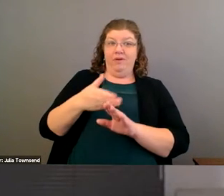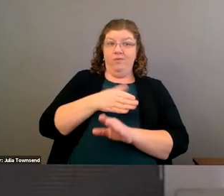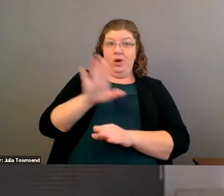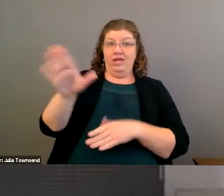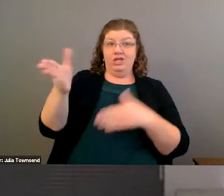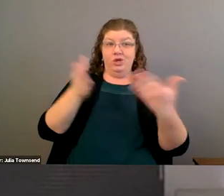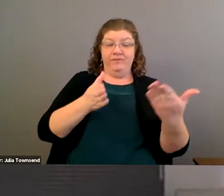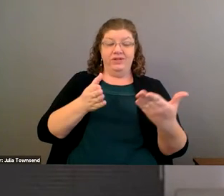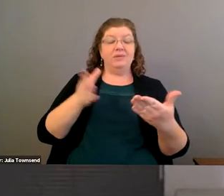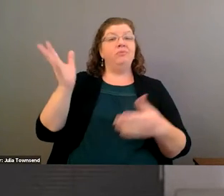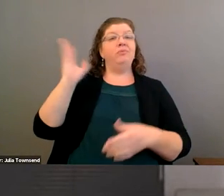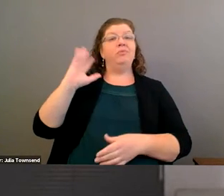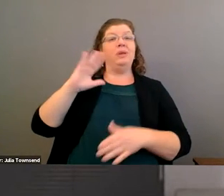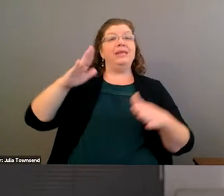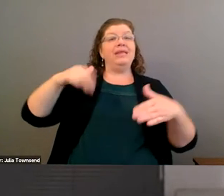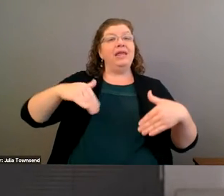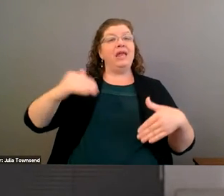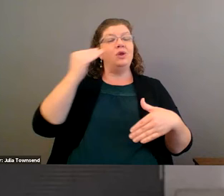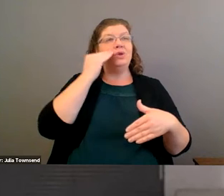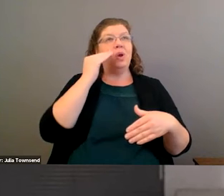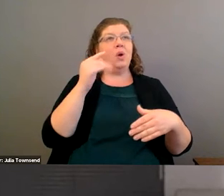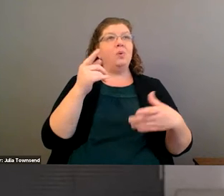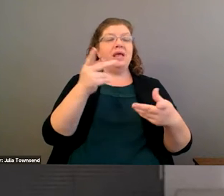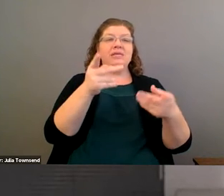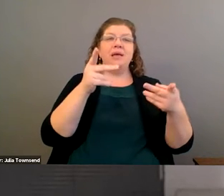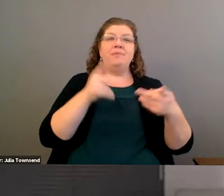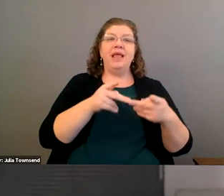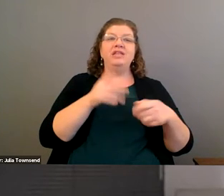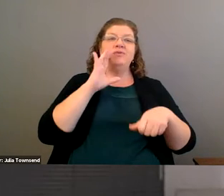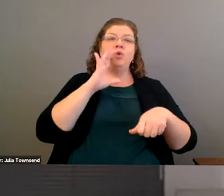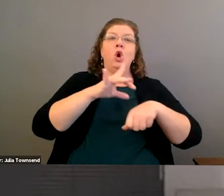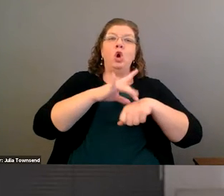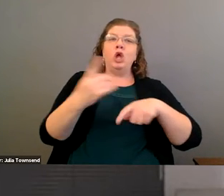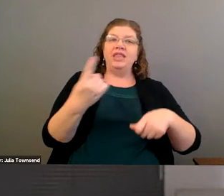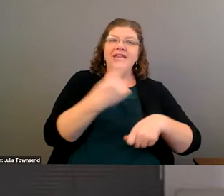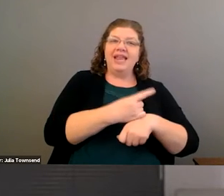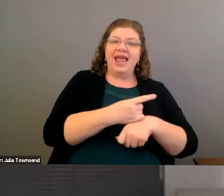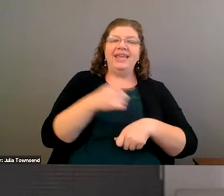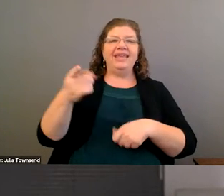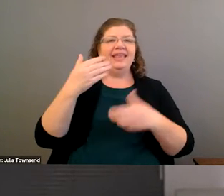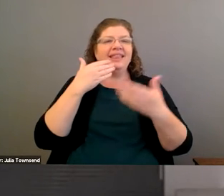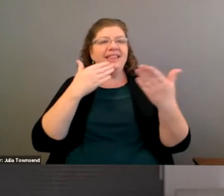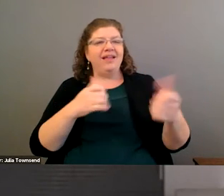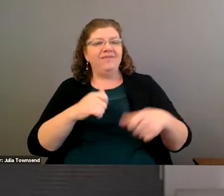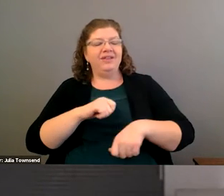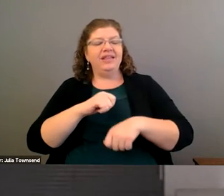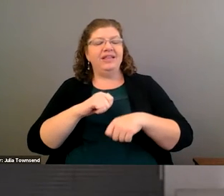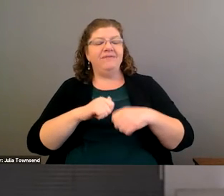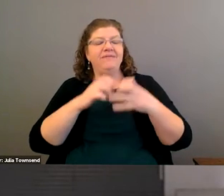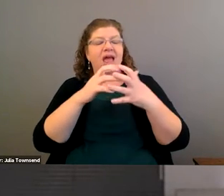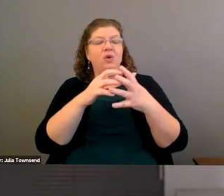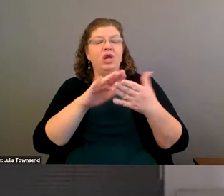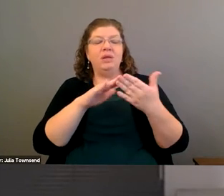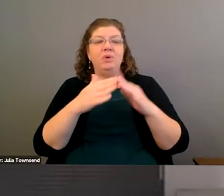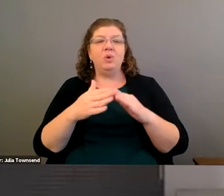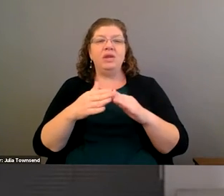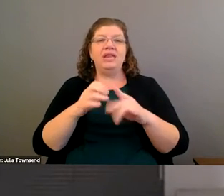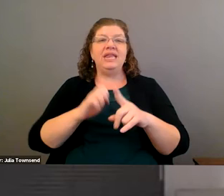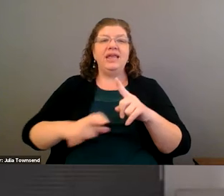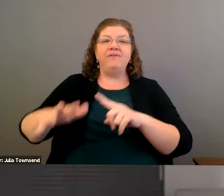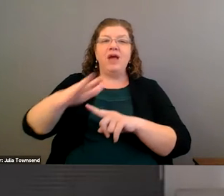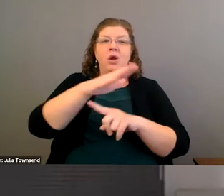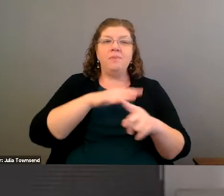ciudad. No se nos conocía todavía por el lugar donde se celebraba el Día de la